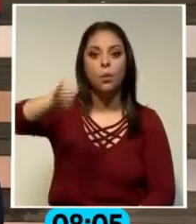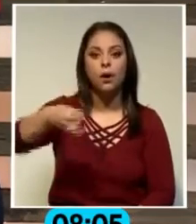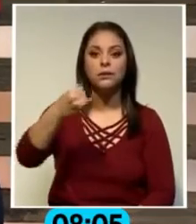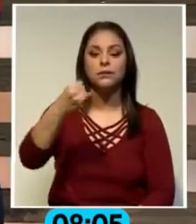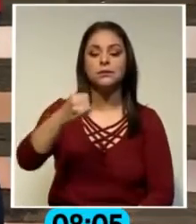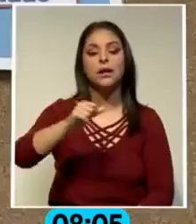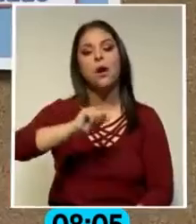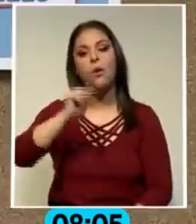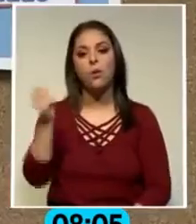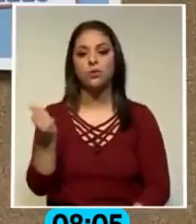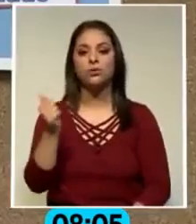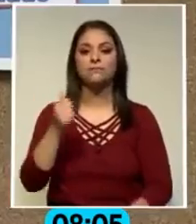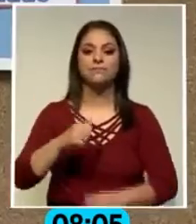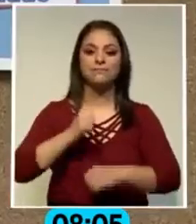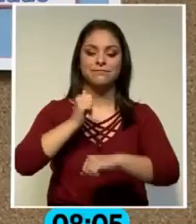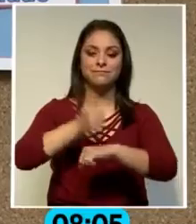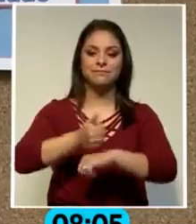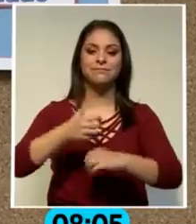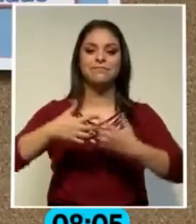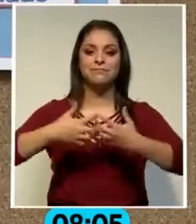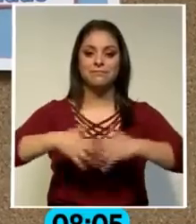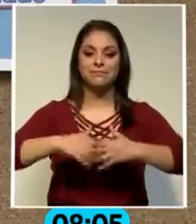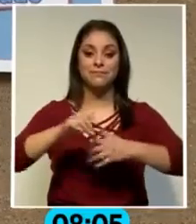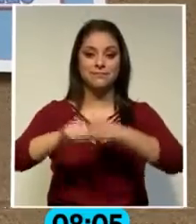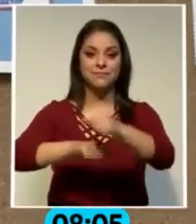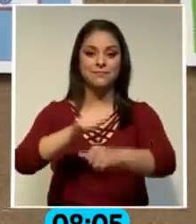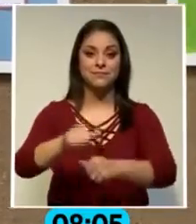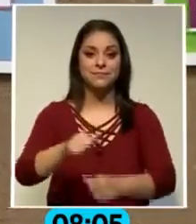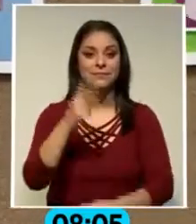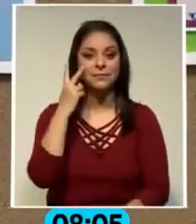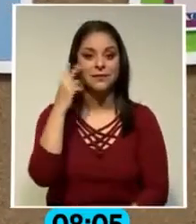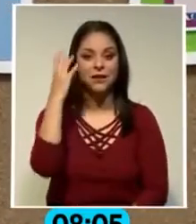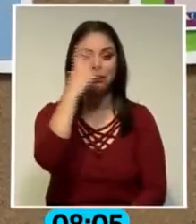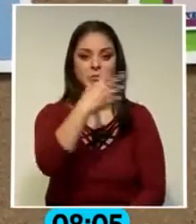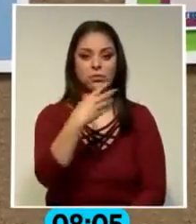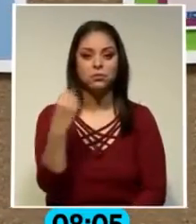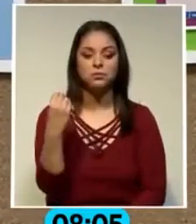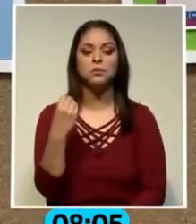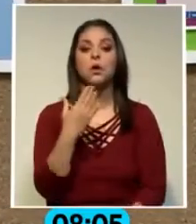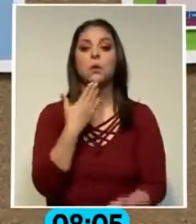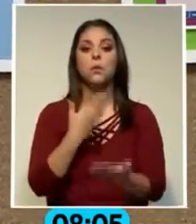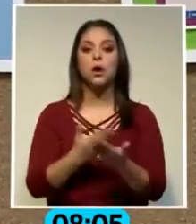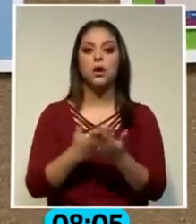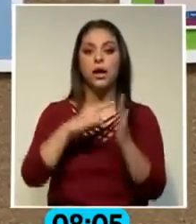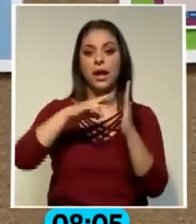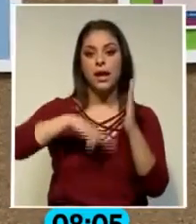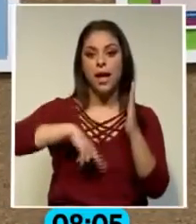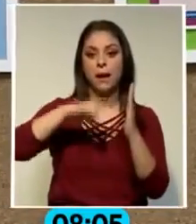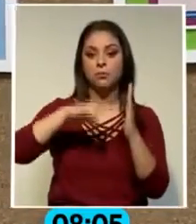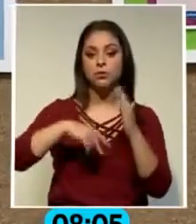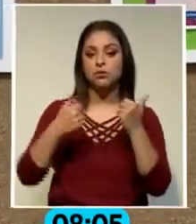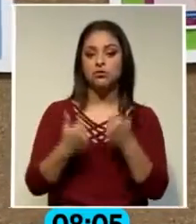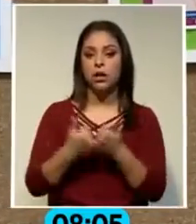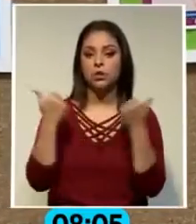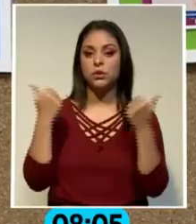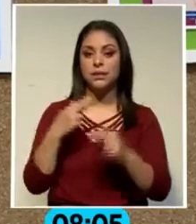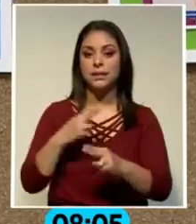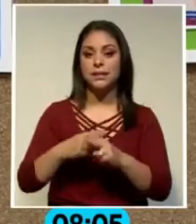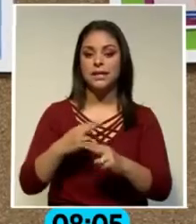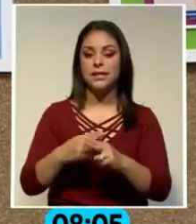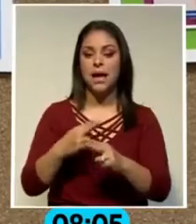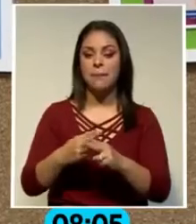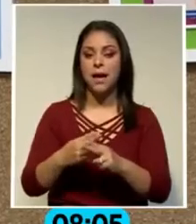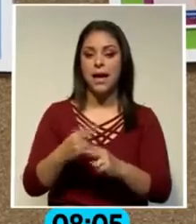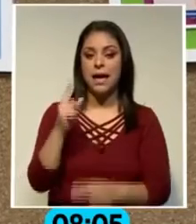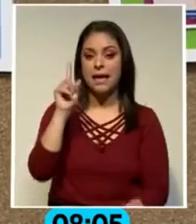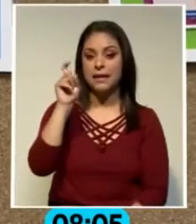otro emprendimiento. ¡Qué belleza, qué belleza! ¿Te parece si leemos el reto? Por favor, que se llama Don Índice Quiere Jugar. Don